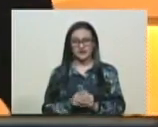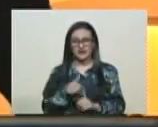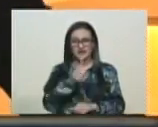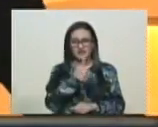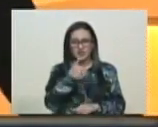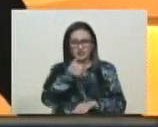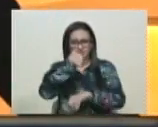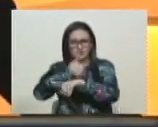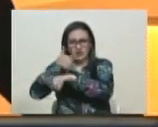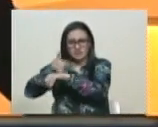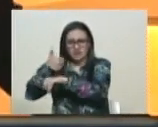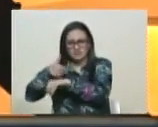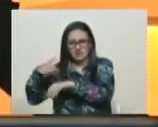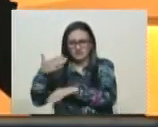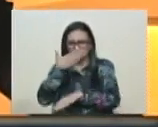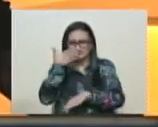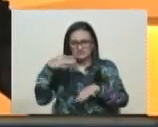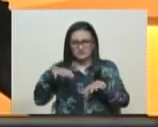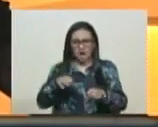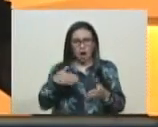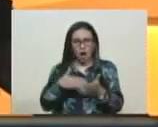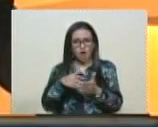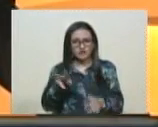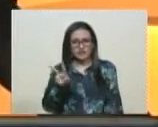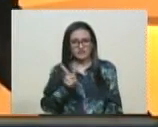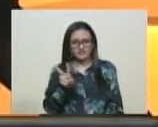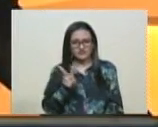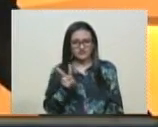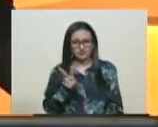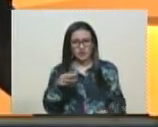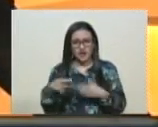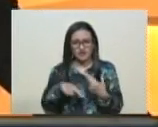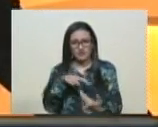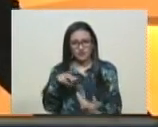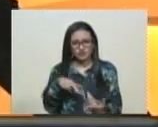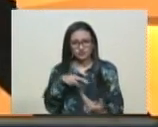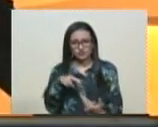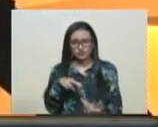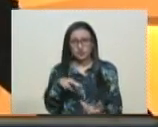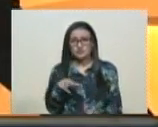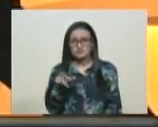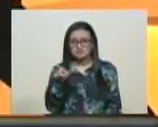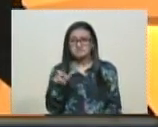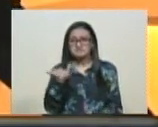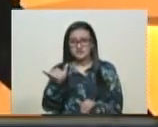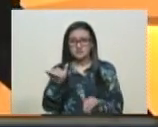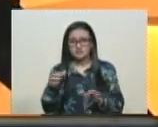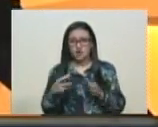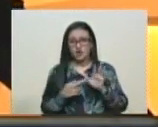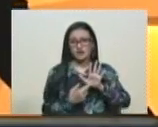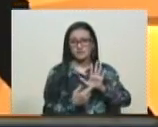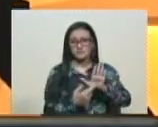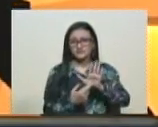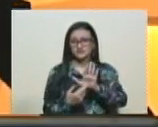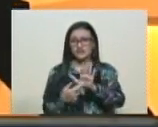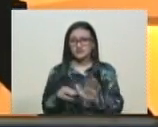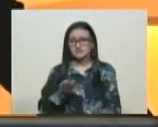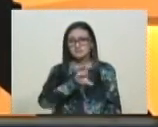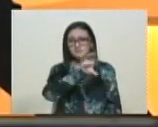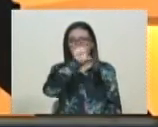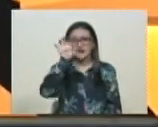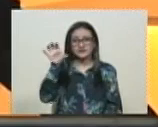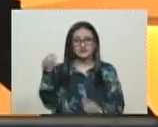se han coalicionado contra la revolución bolivariana, son los tristes representantes de los países